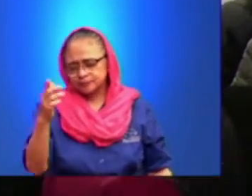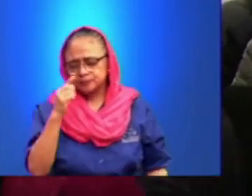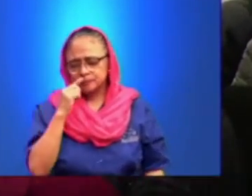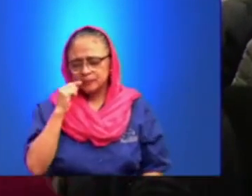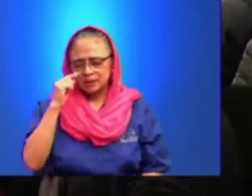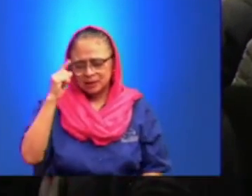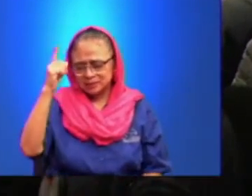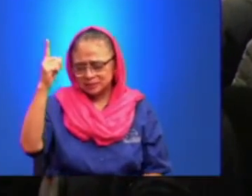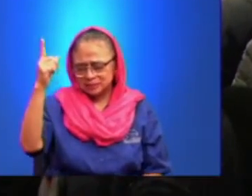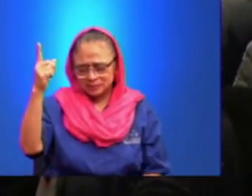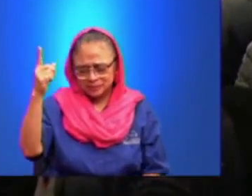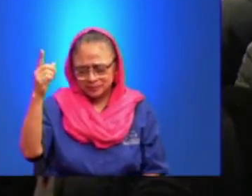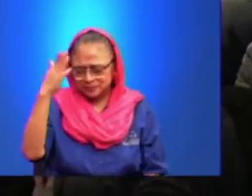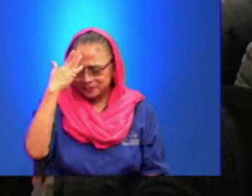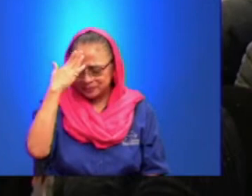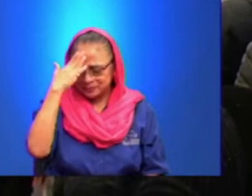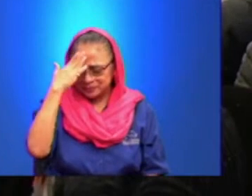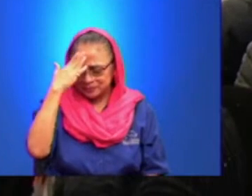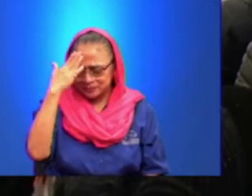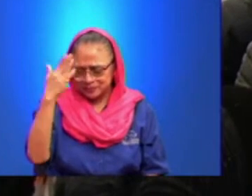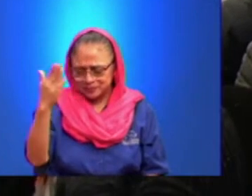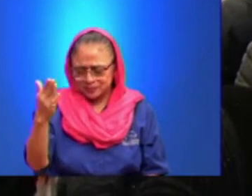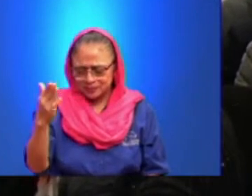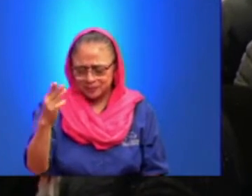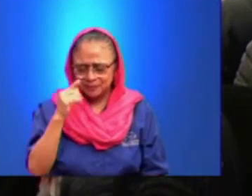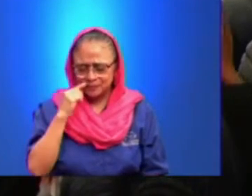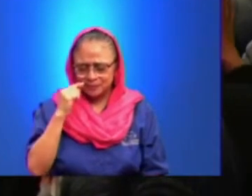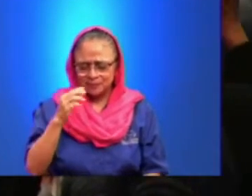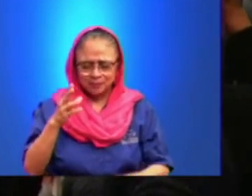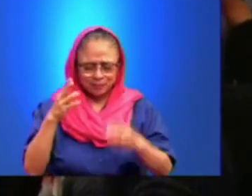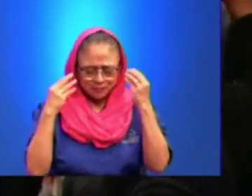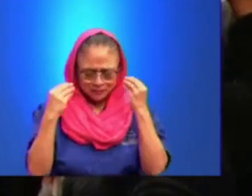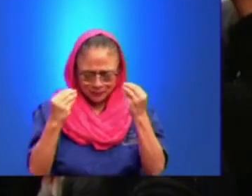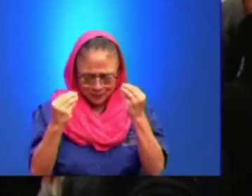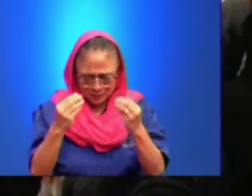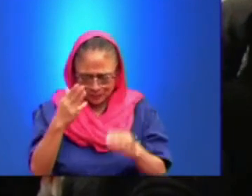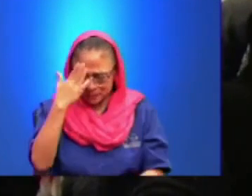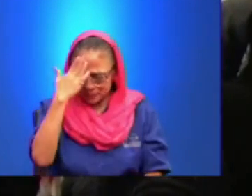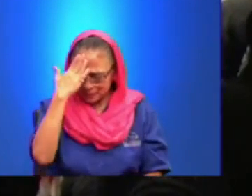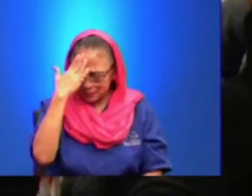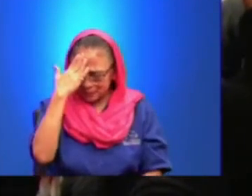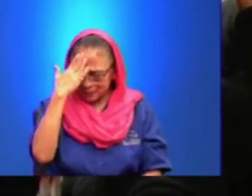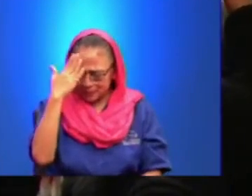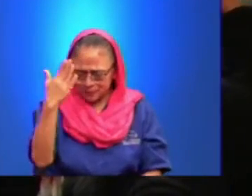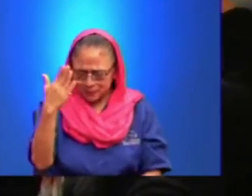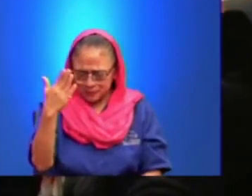gracias señor muchas gracias señor